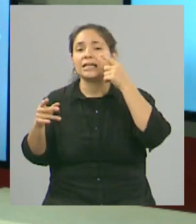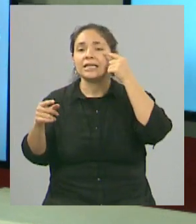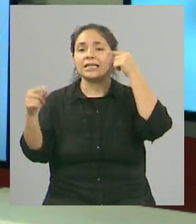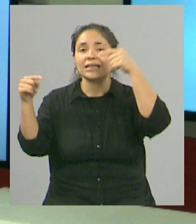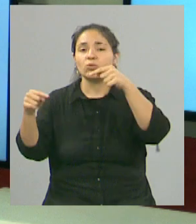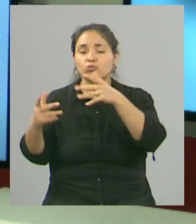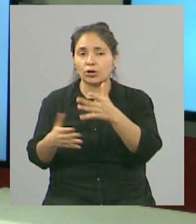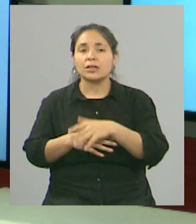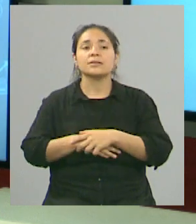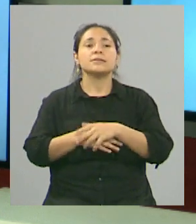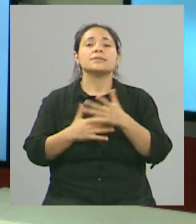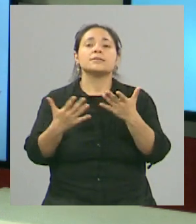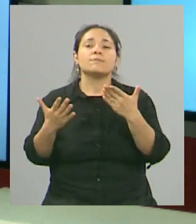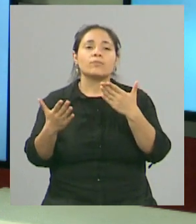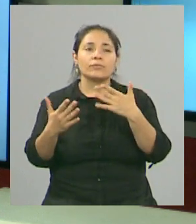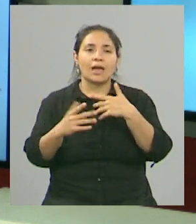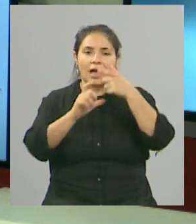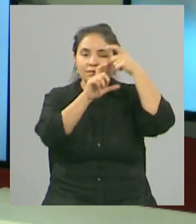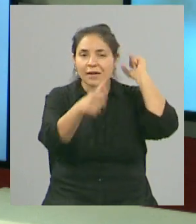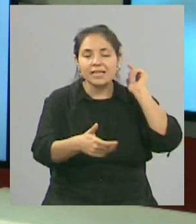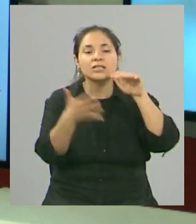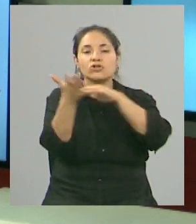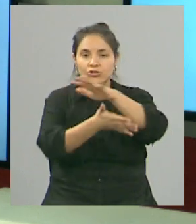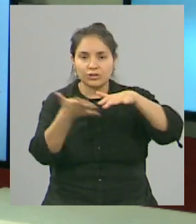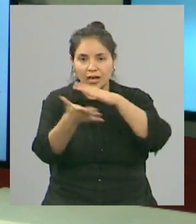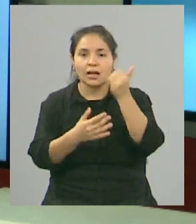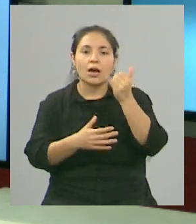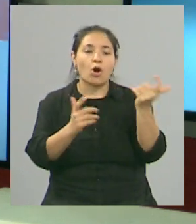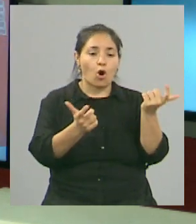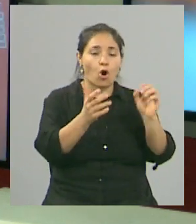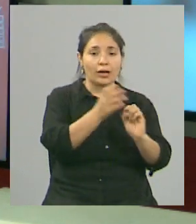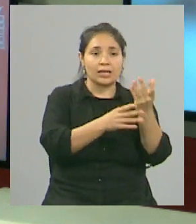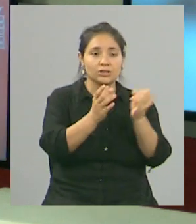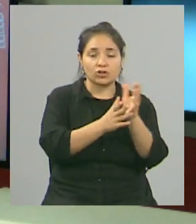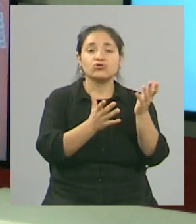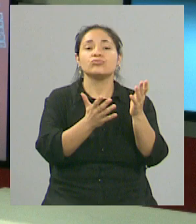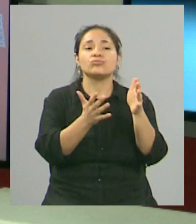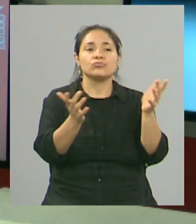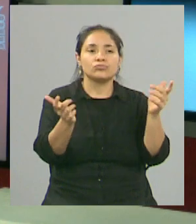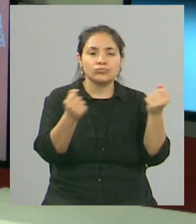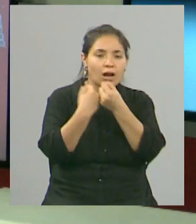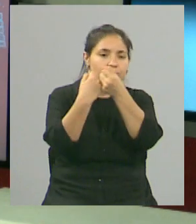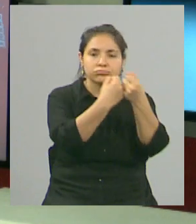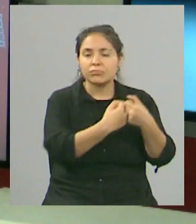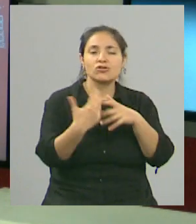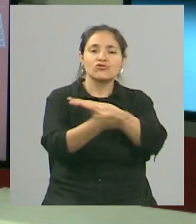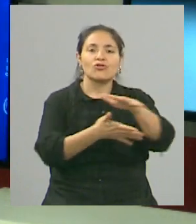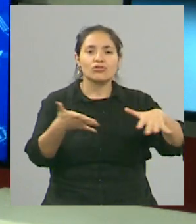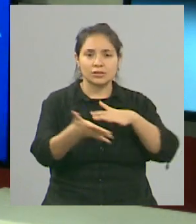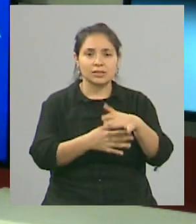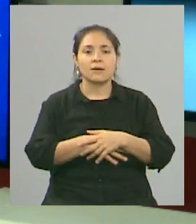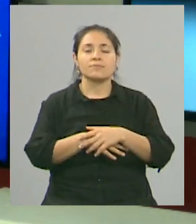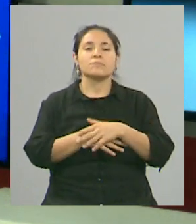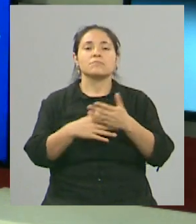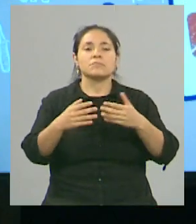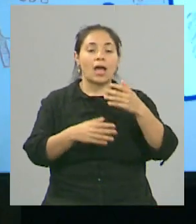charlas o exposiciones tiene que ver con la experiencia social de organización social ante esta situación. ¿A quién va a estar